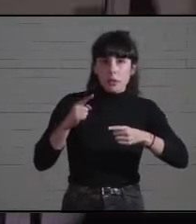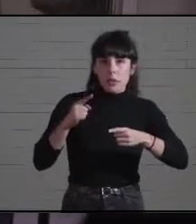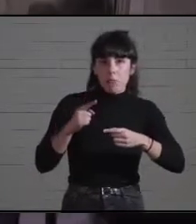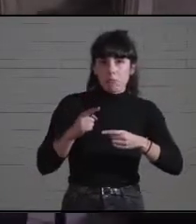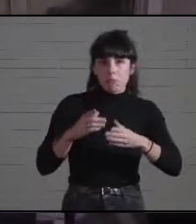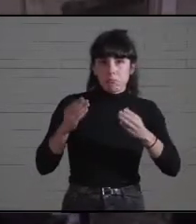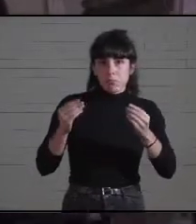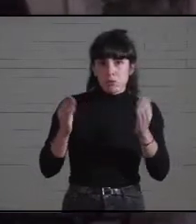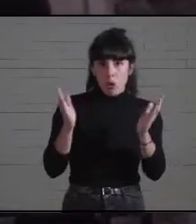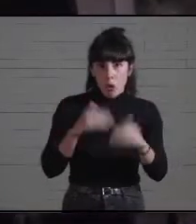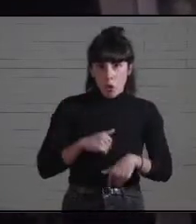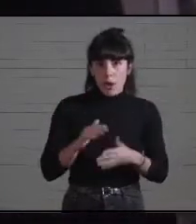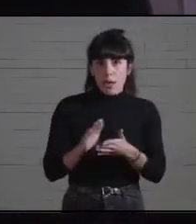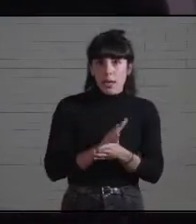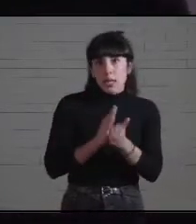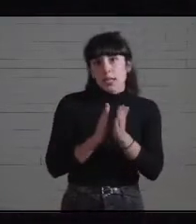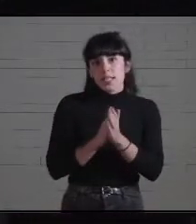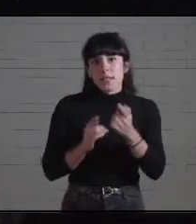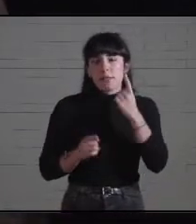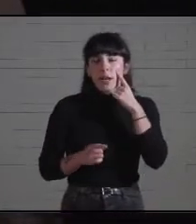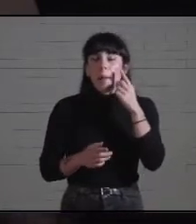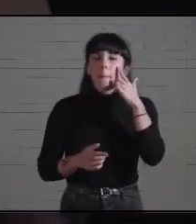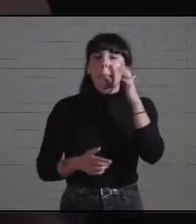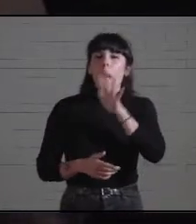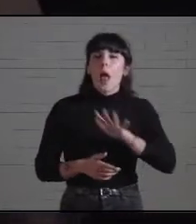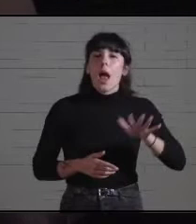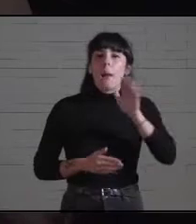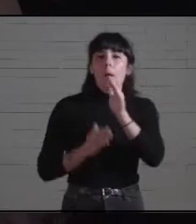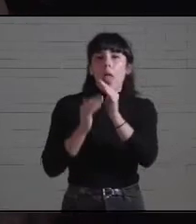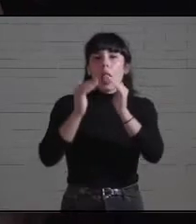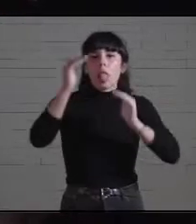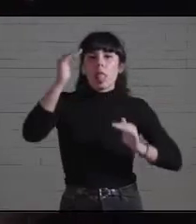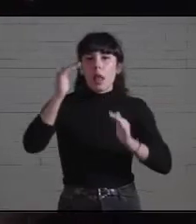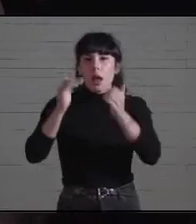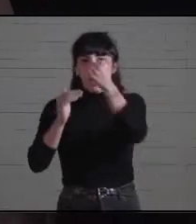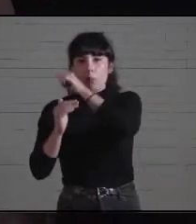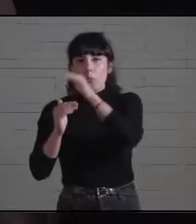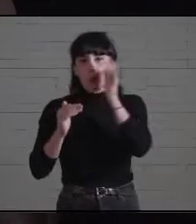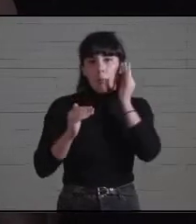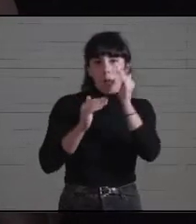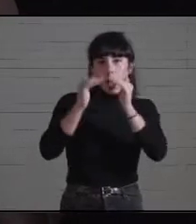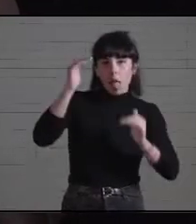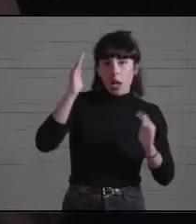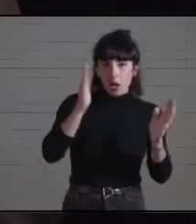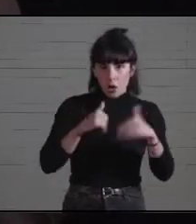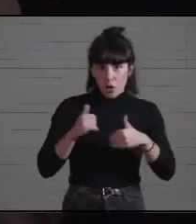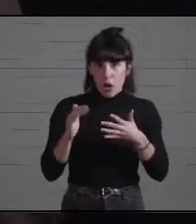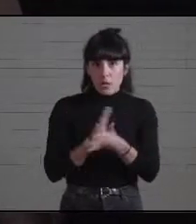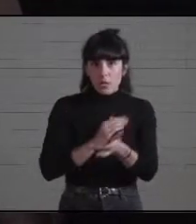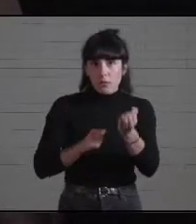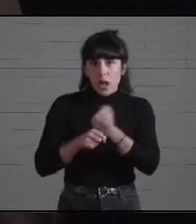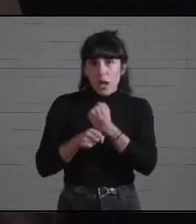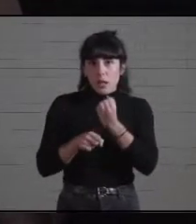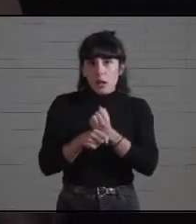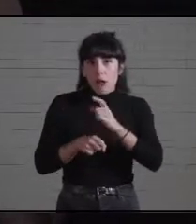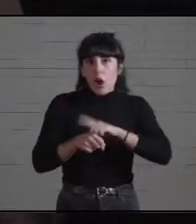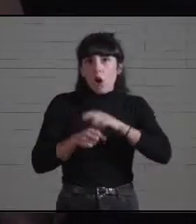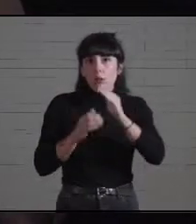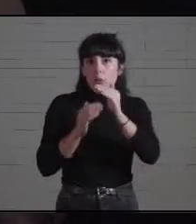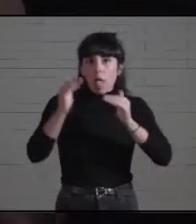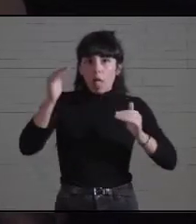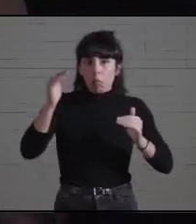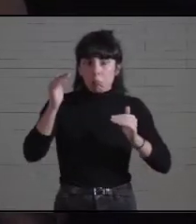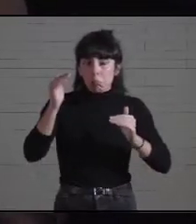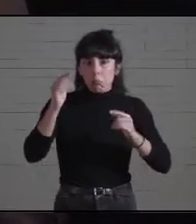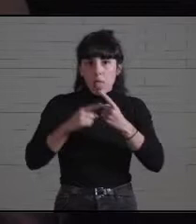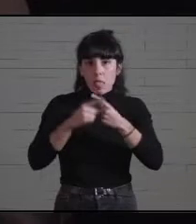habido desigualdad de género, no se ha generado una brecha en cuanto a la intensidad laboral, al retroceso